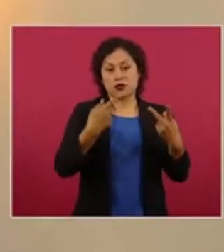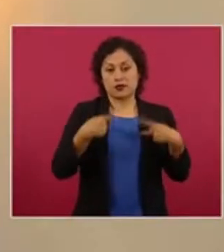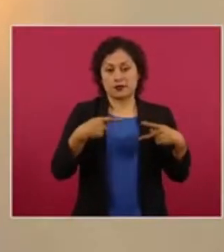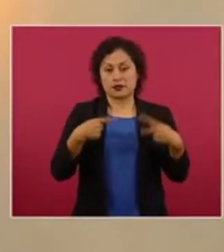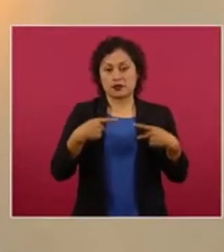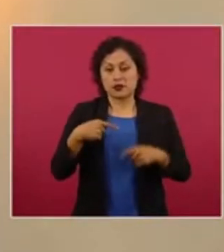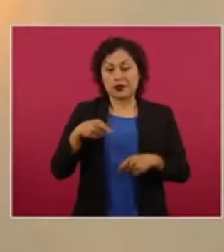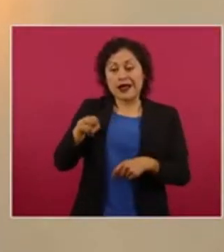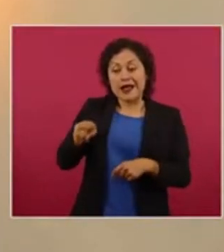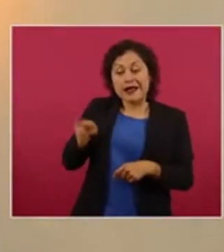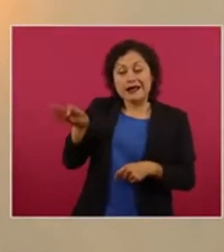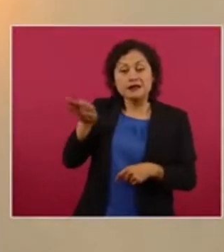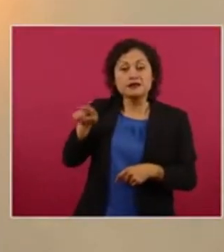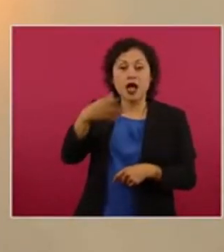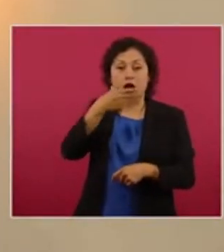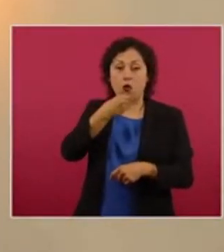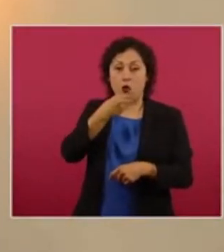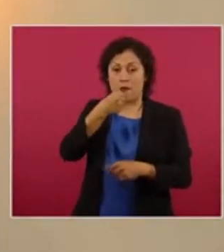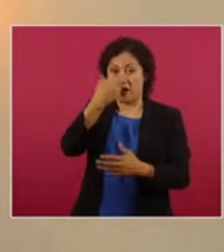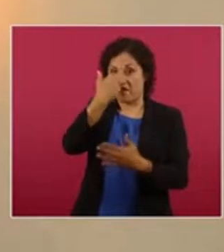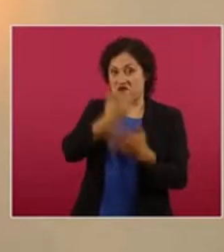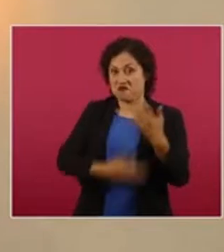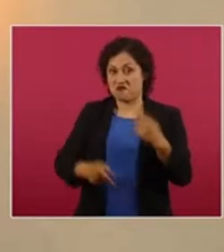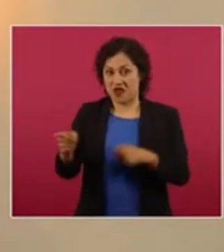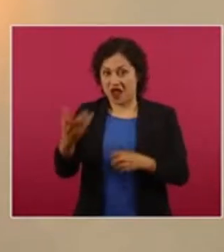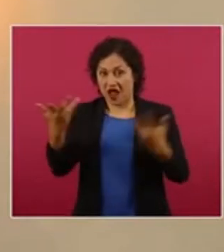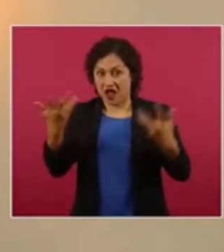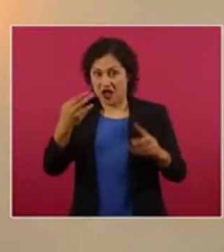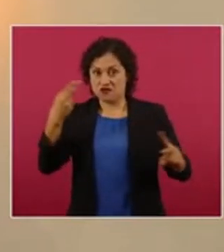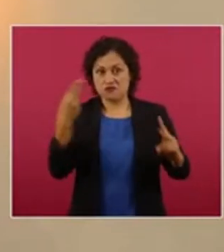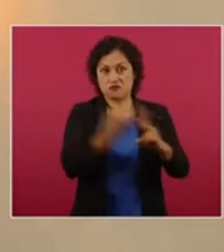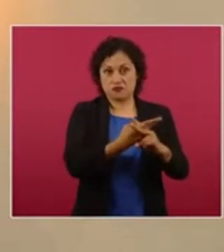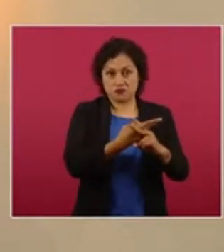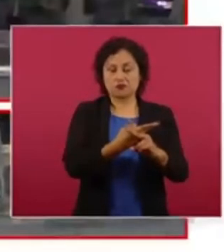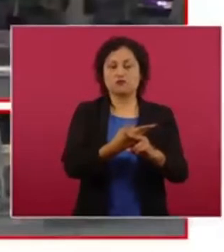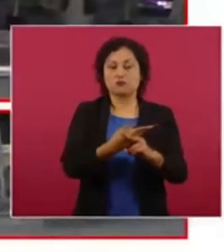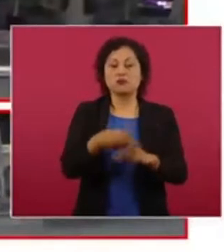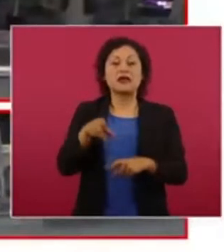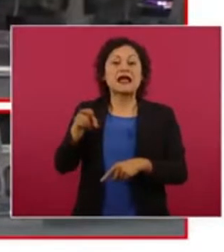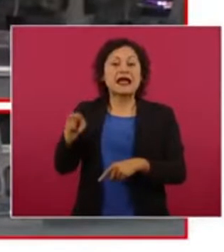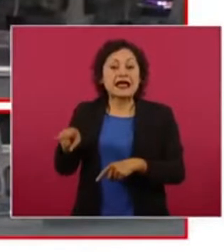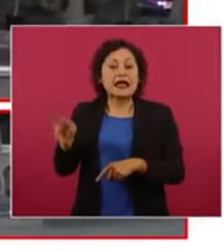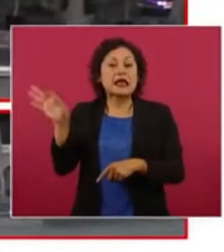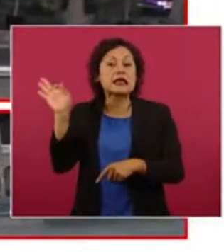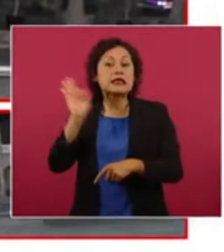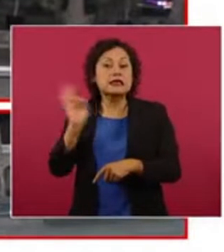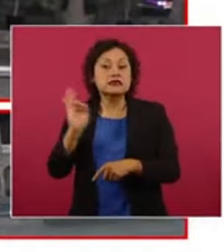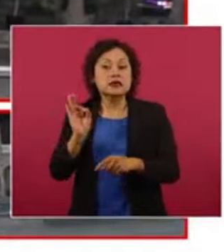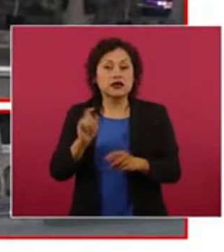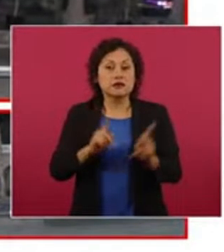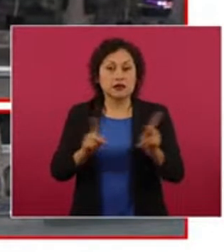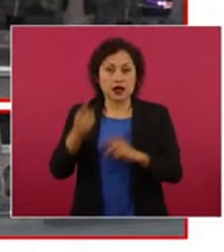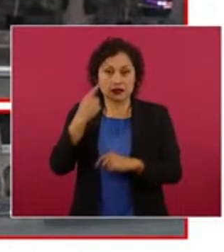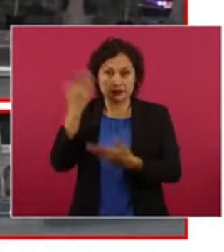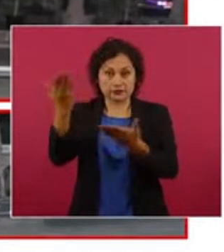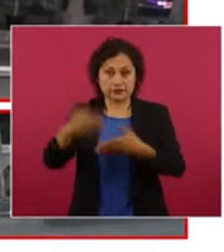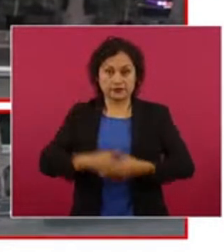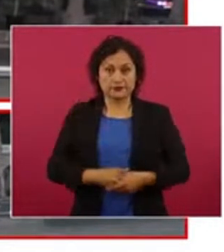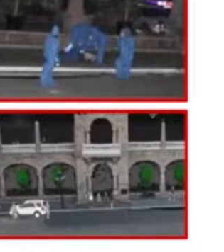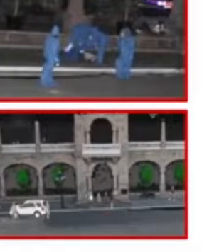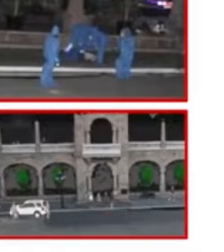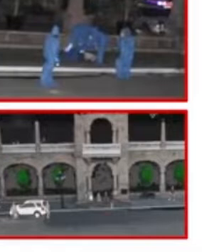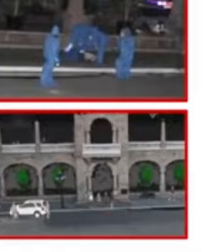participante identificado, quien fue el responsable de planear el ataque, proveer armas y